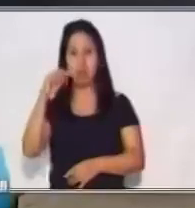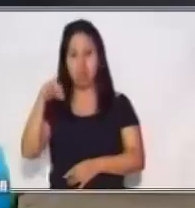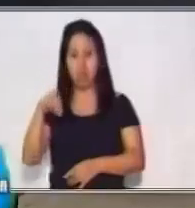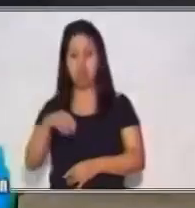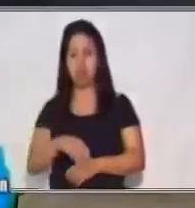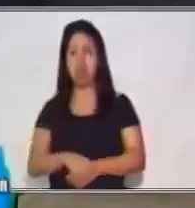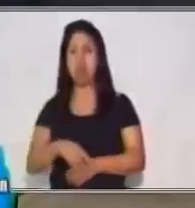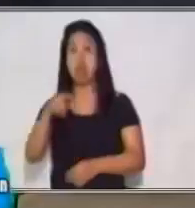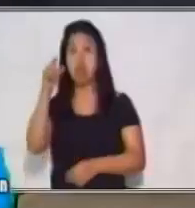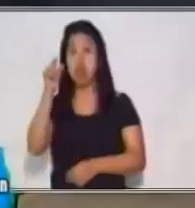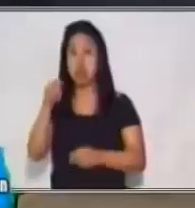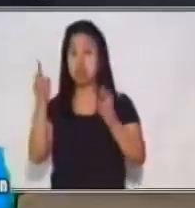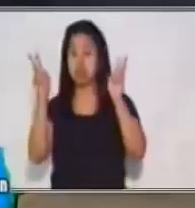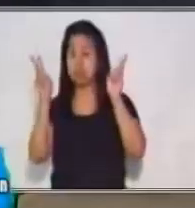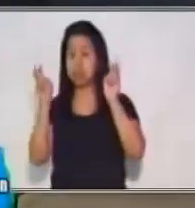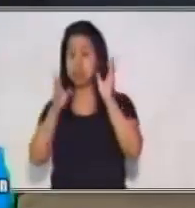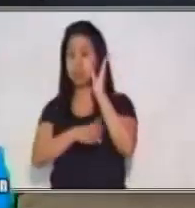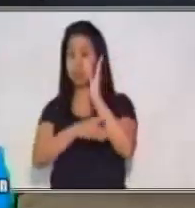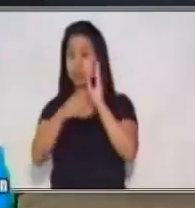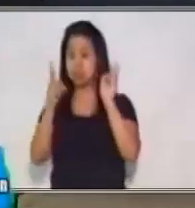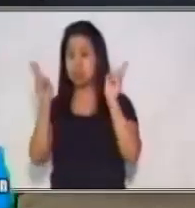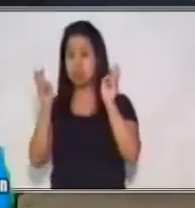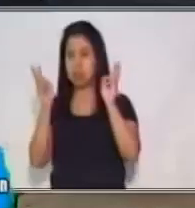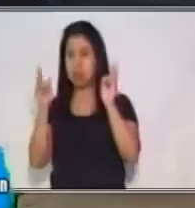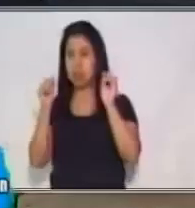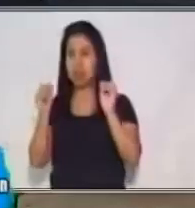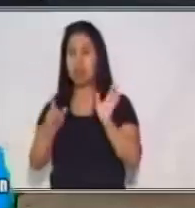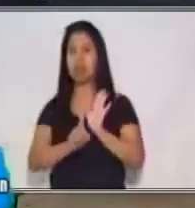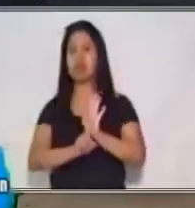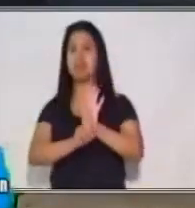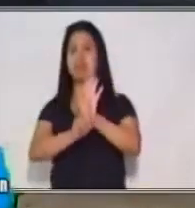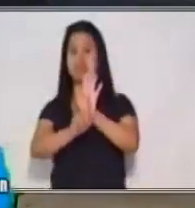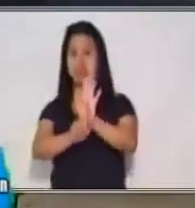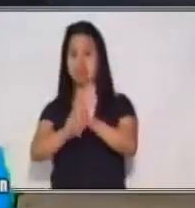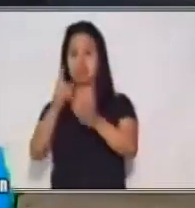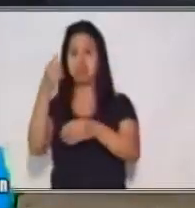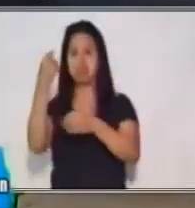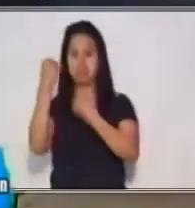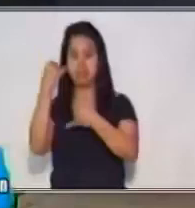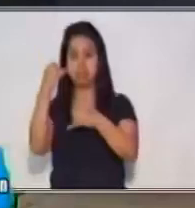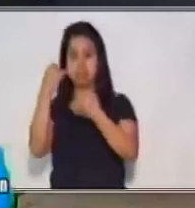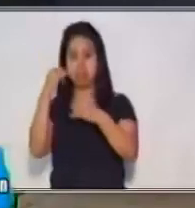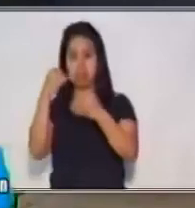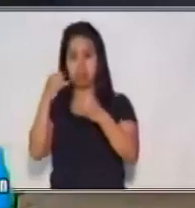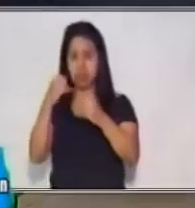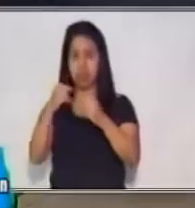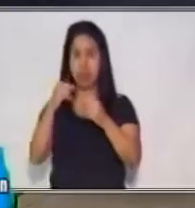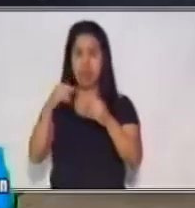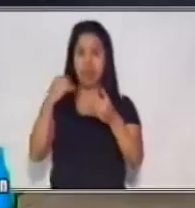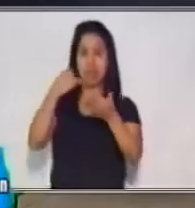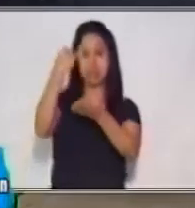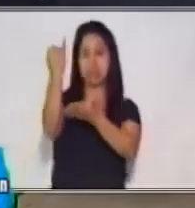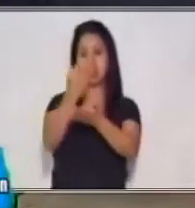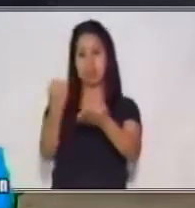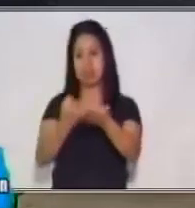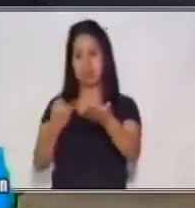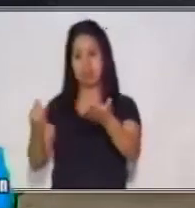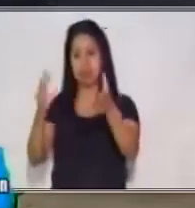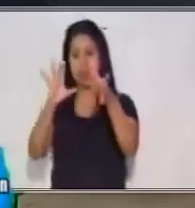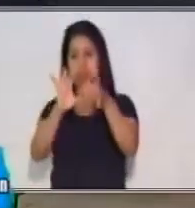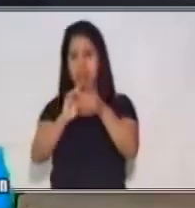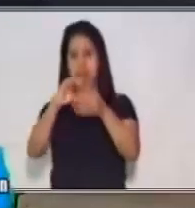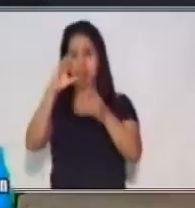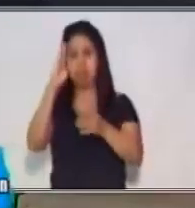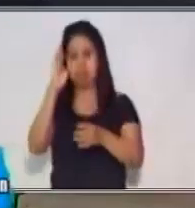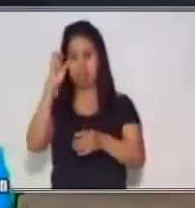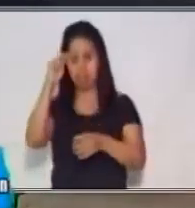de representación de información en diagramas de Venn del área de matemática para sexto